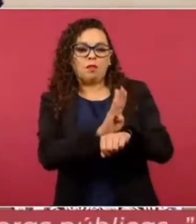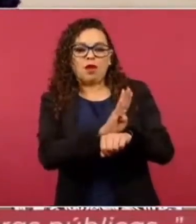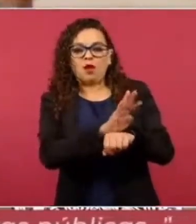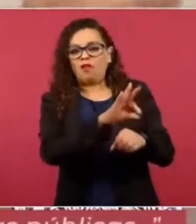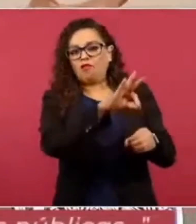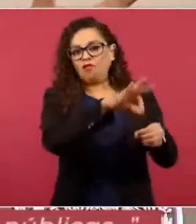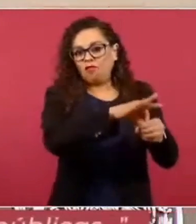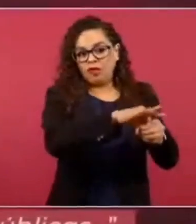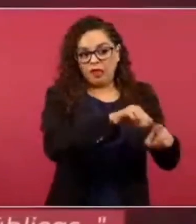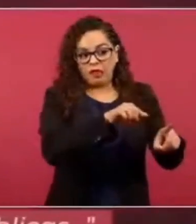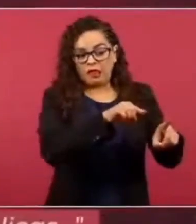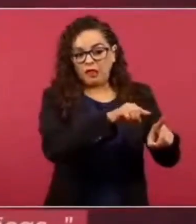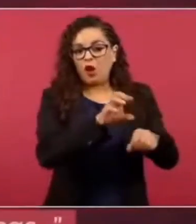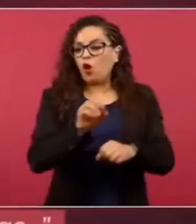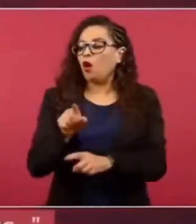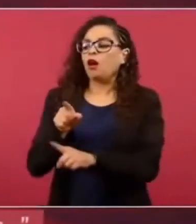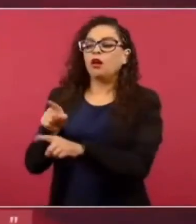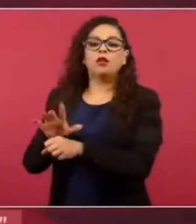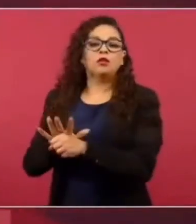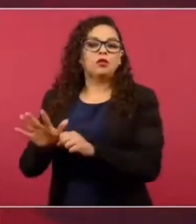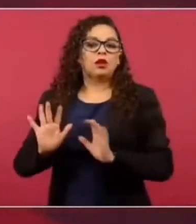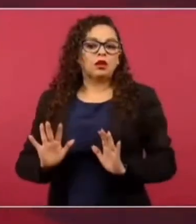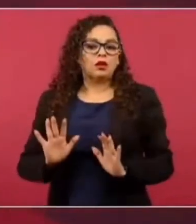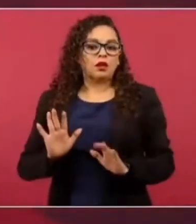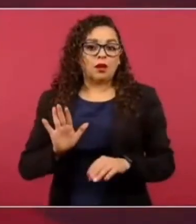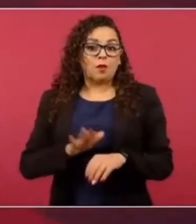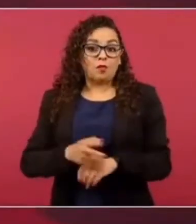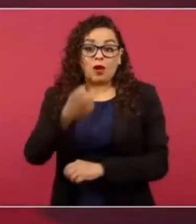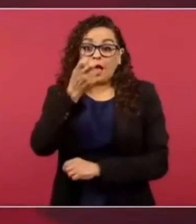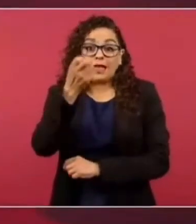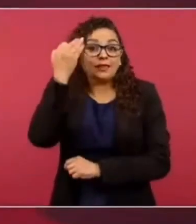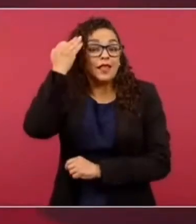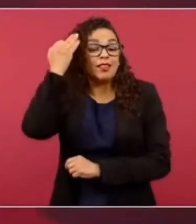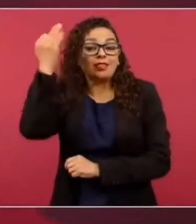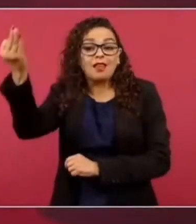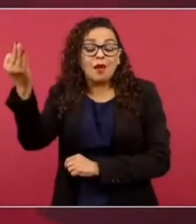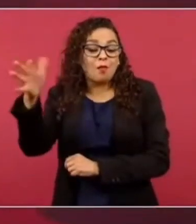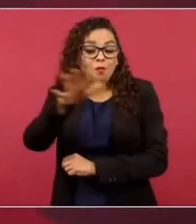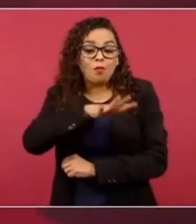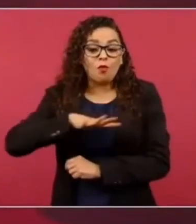porque se dio en ese contexto.